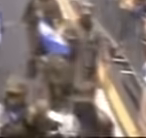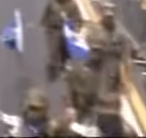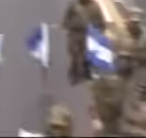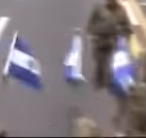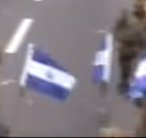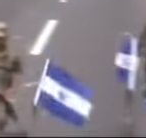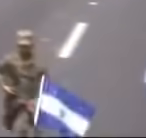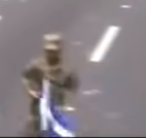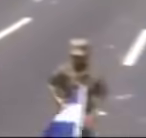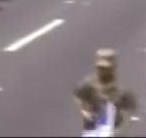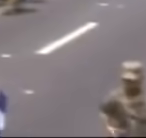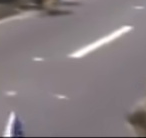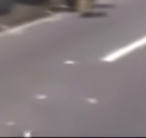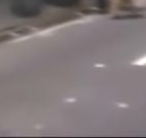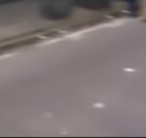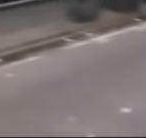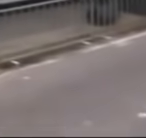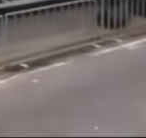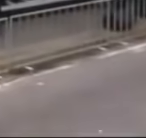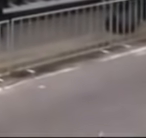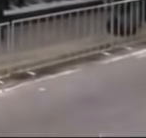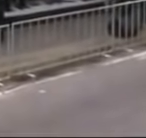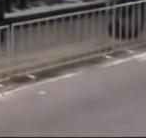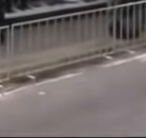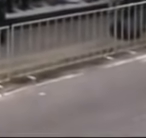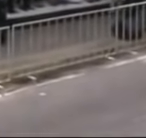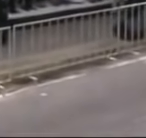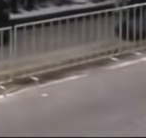Junto con el pueblo migueleño, para que se